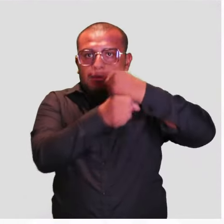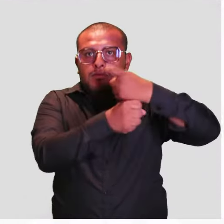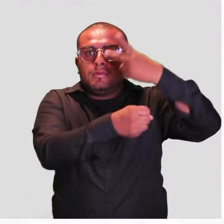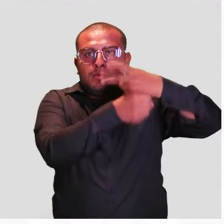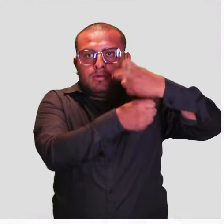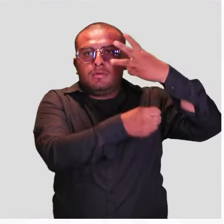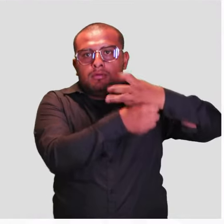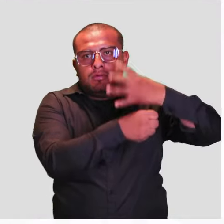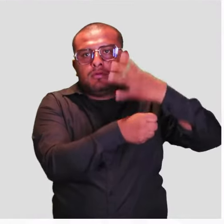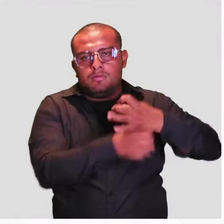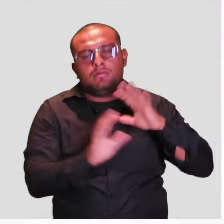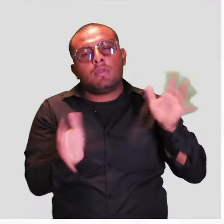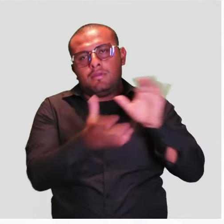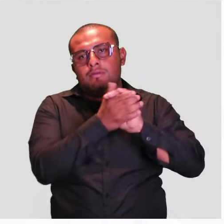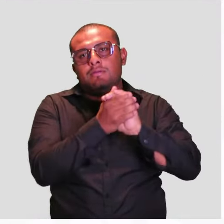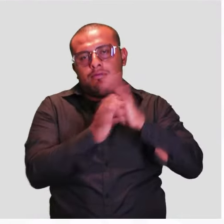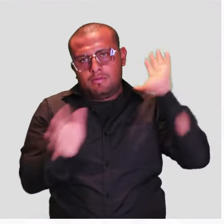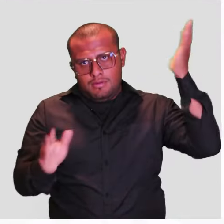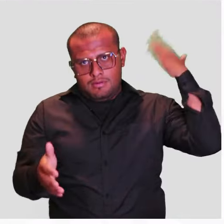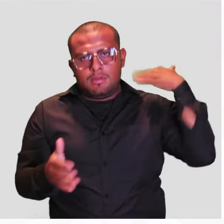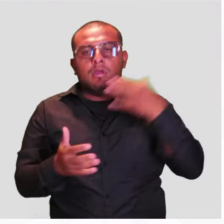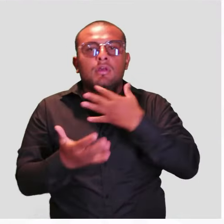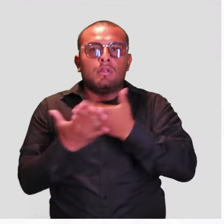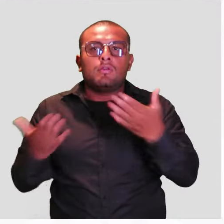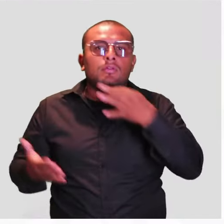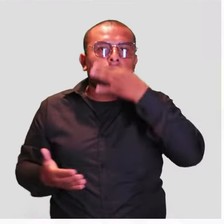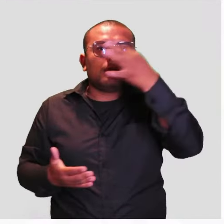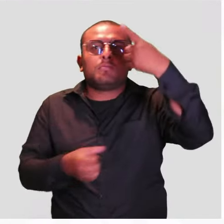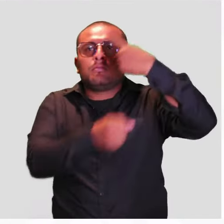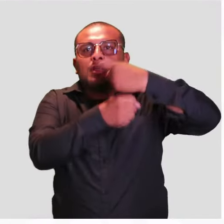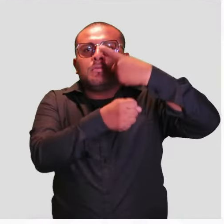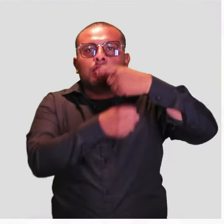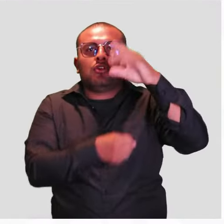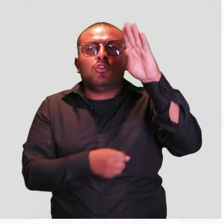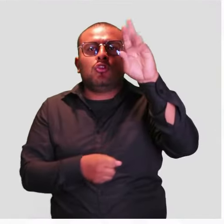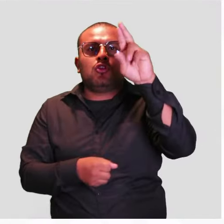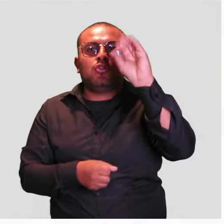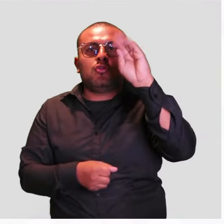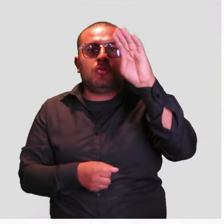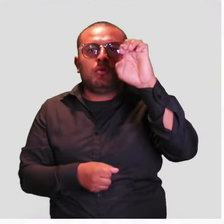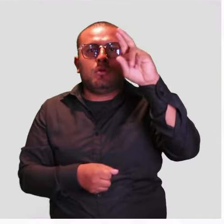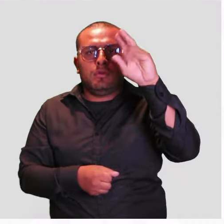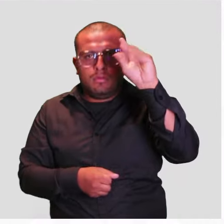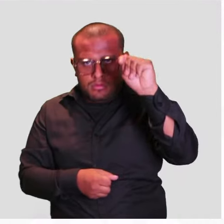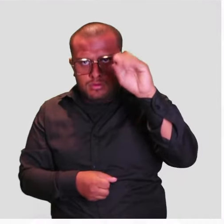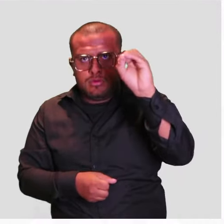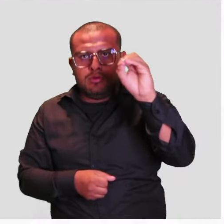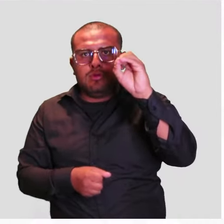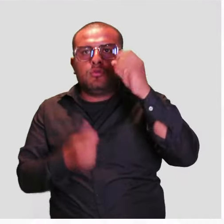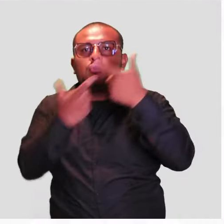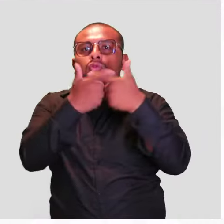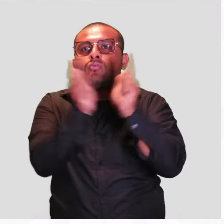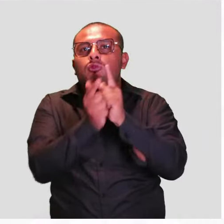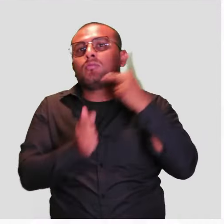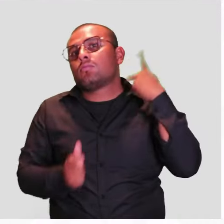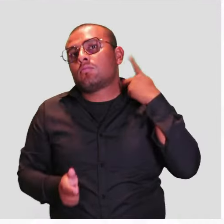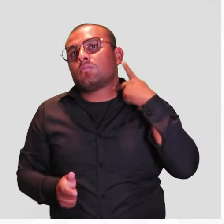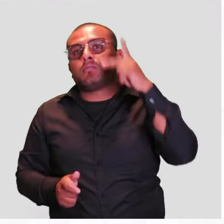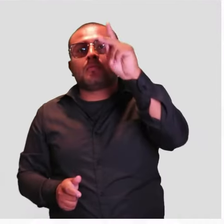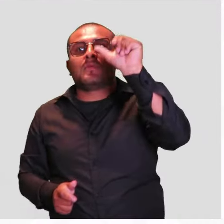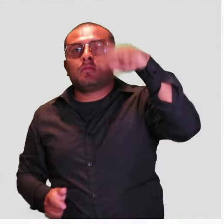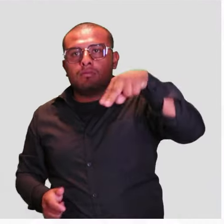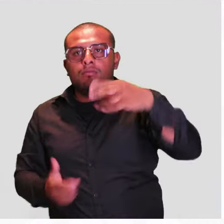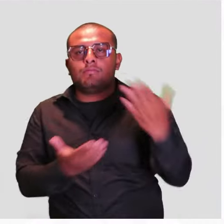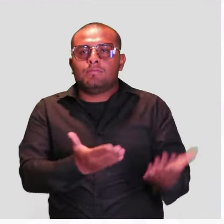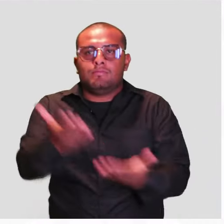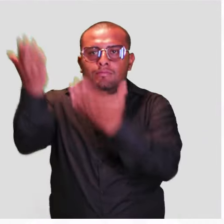sorteo. Así dicho lo anterior, el candidato Roberto Carlos Cabrera Valencia del Partido Acción Nacional tiene el uso de la voz. 30 segundos,